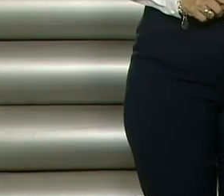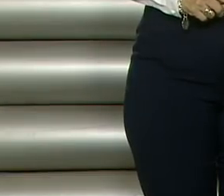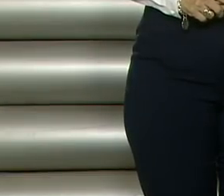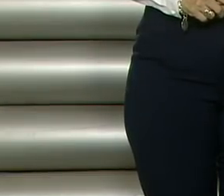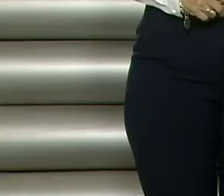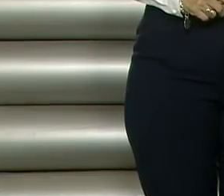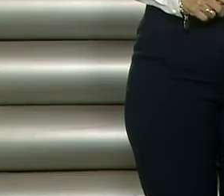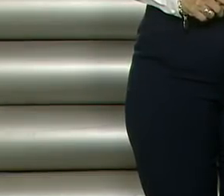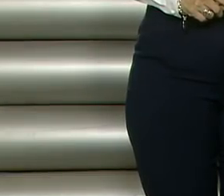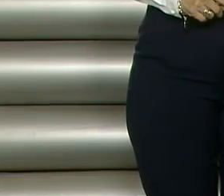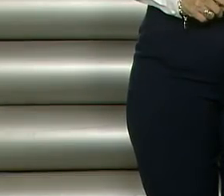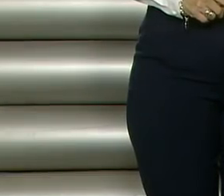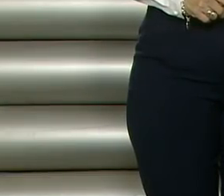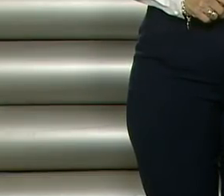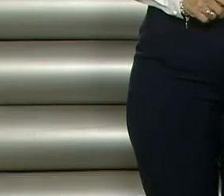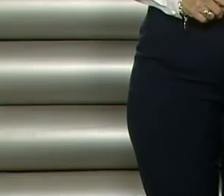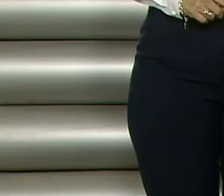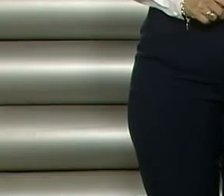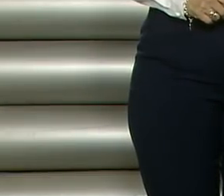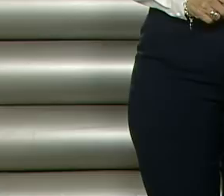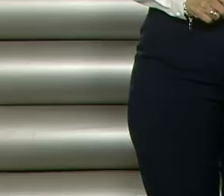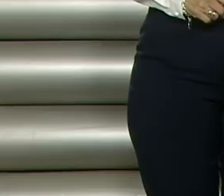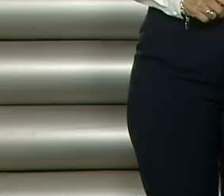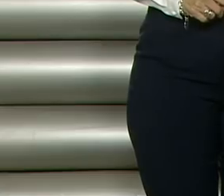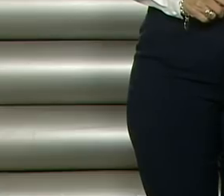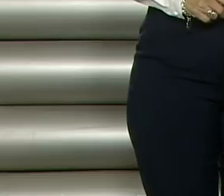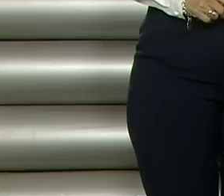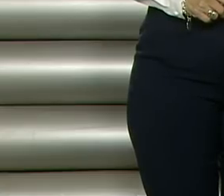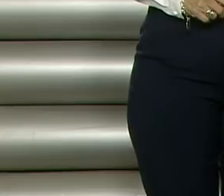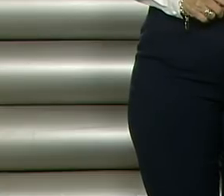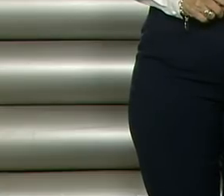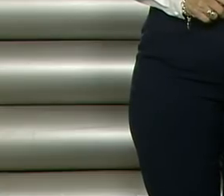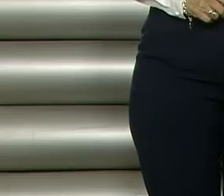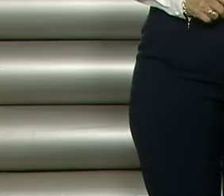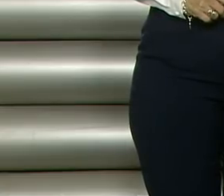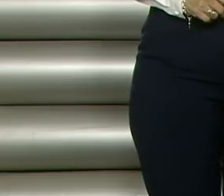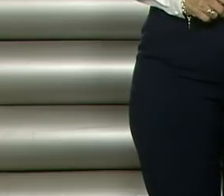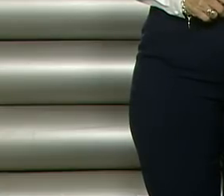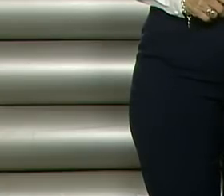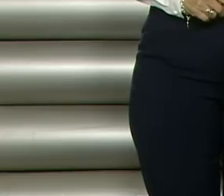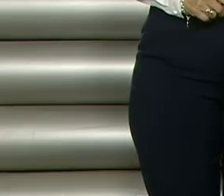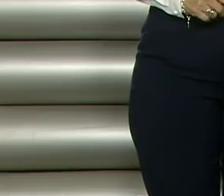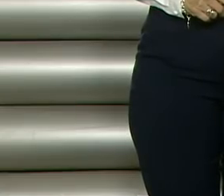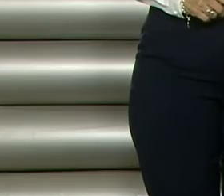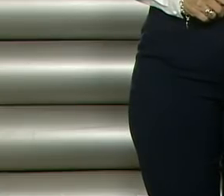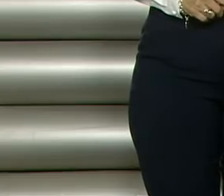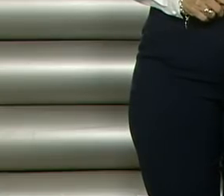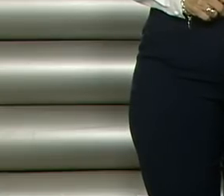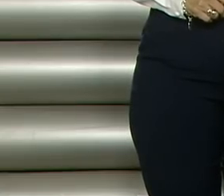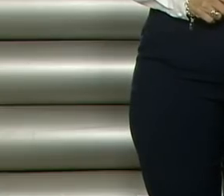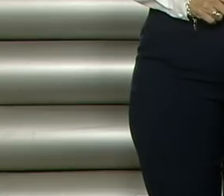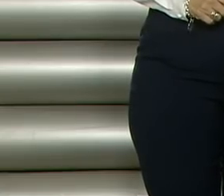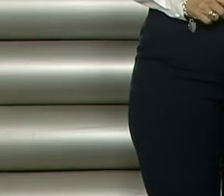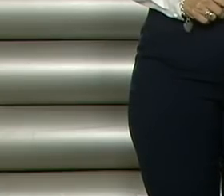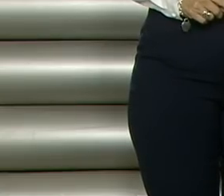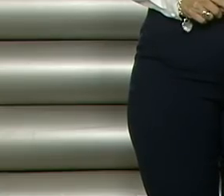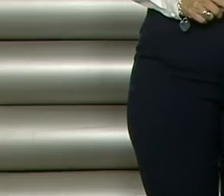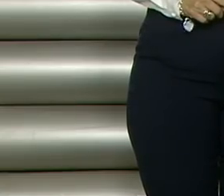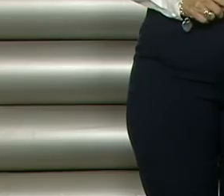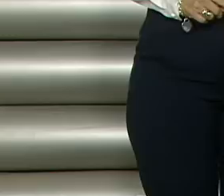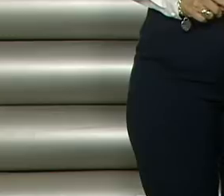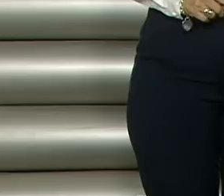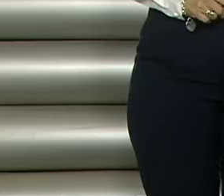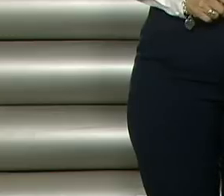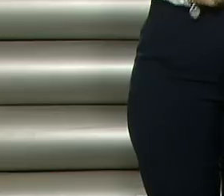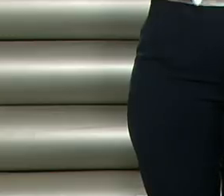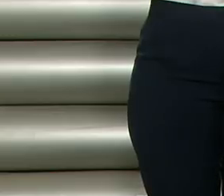César Navas, afirmó que no existen negociaciones para la liberación del equipo periodístico secuestrado desde el pasado 26 de marzo en la frontera